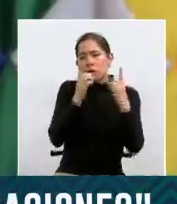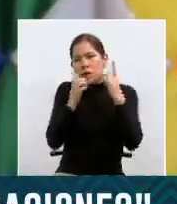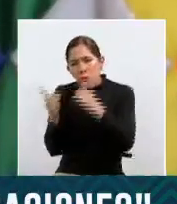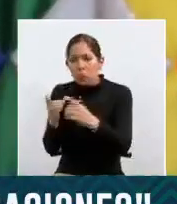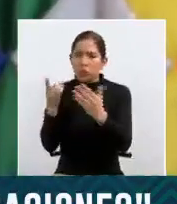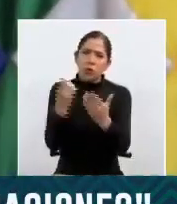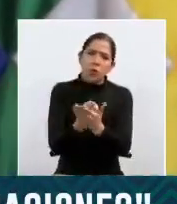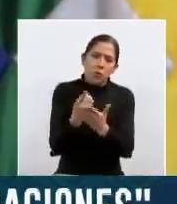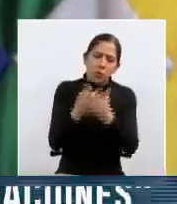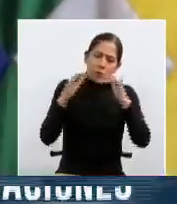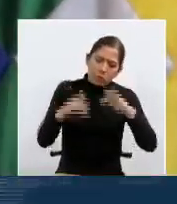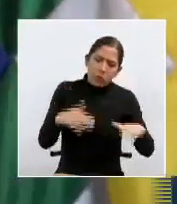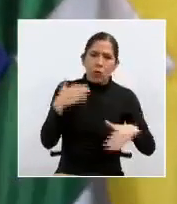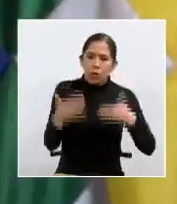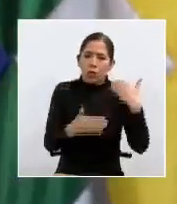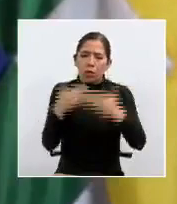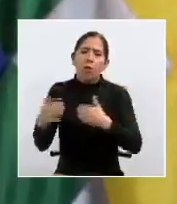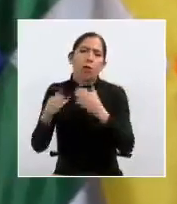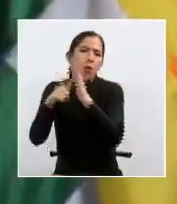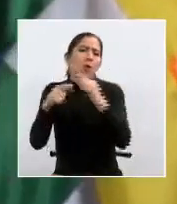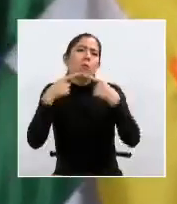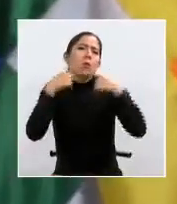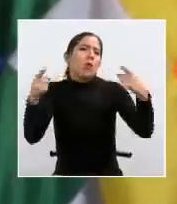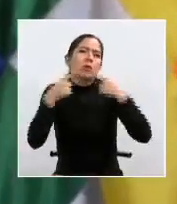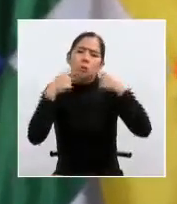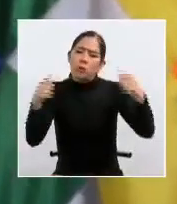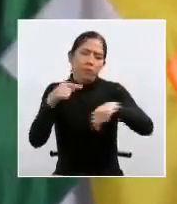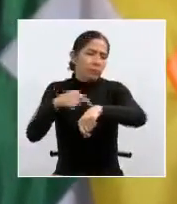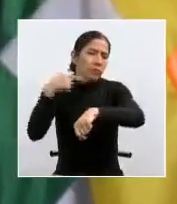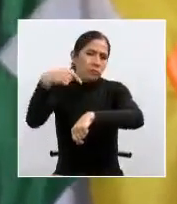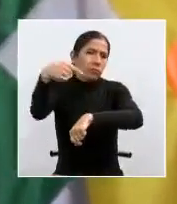ya de la acusación, haremos conocer en su debido momento.